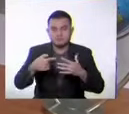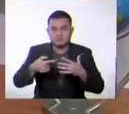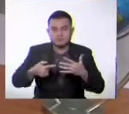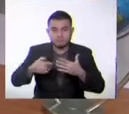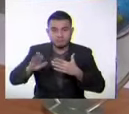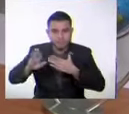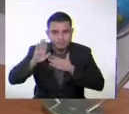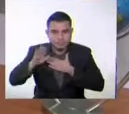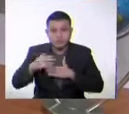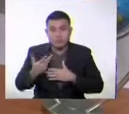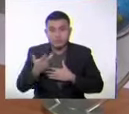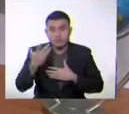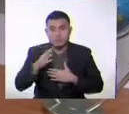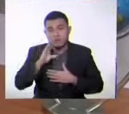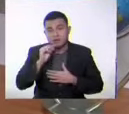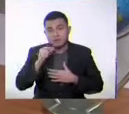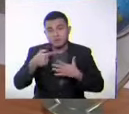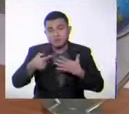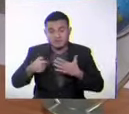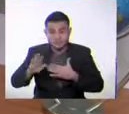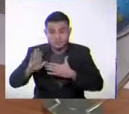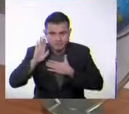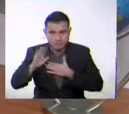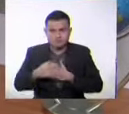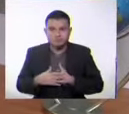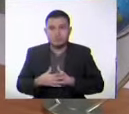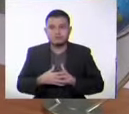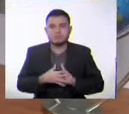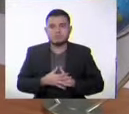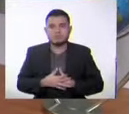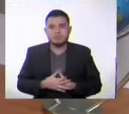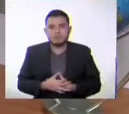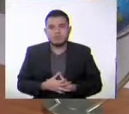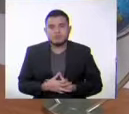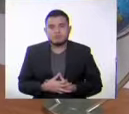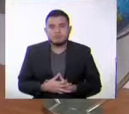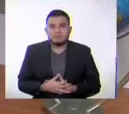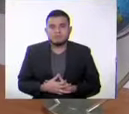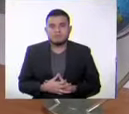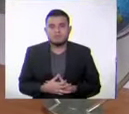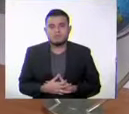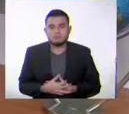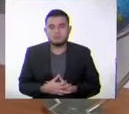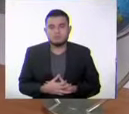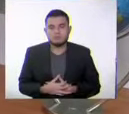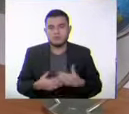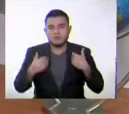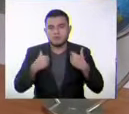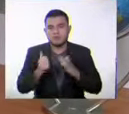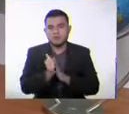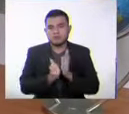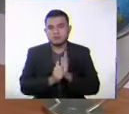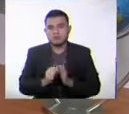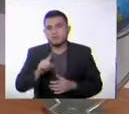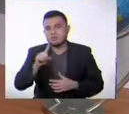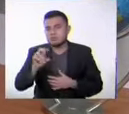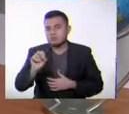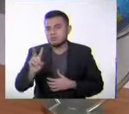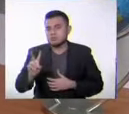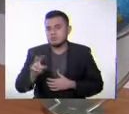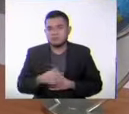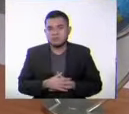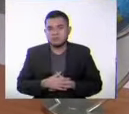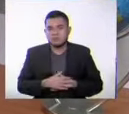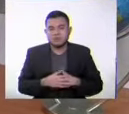vez vamos a estar hablando de los deberes que tiene contemplados el artículo 102 de